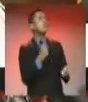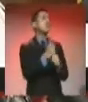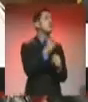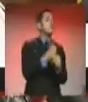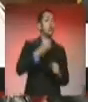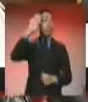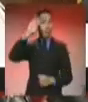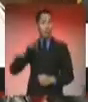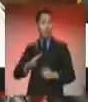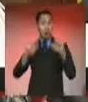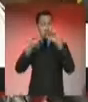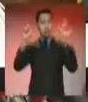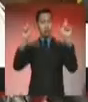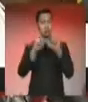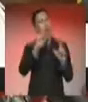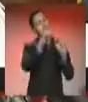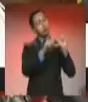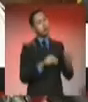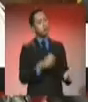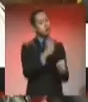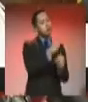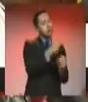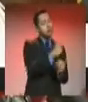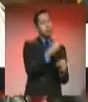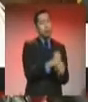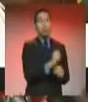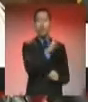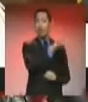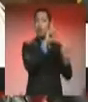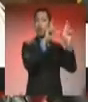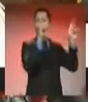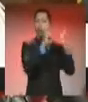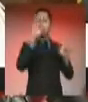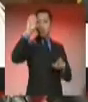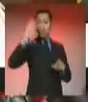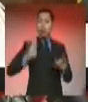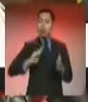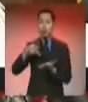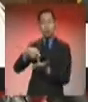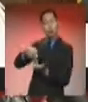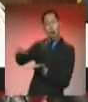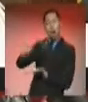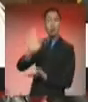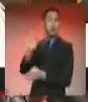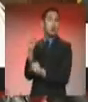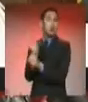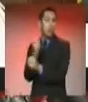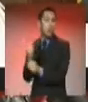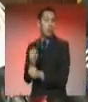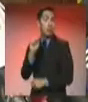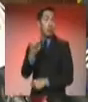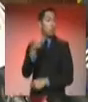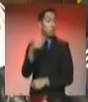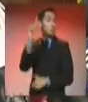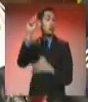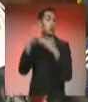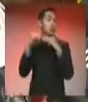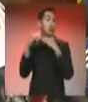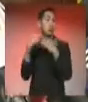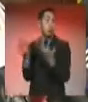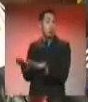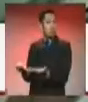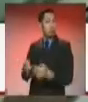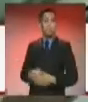del ingeniero Alexei Mosquera. Estos trabajos de consultoría merecieron el pago de los dineros por